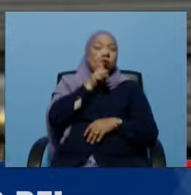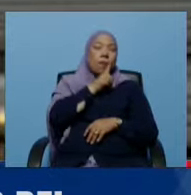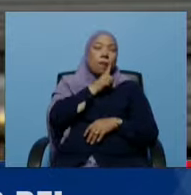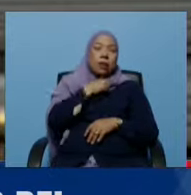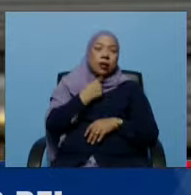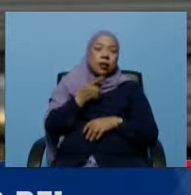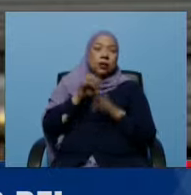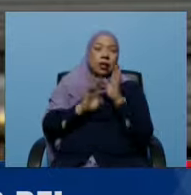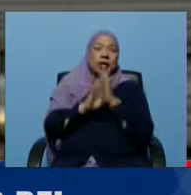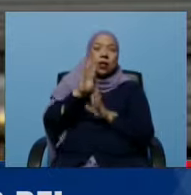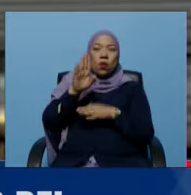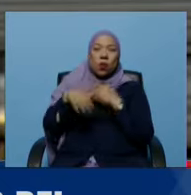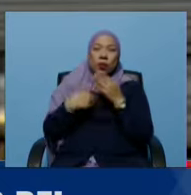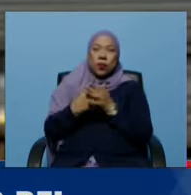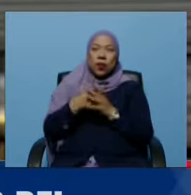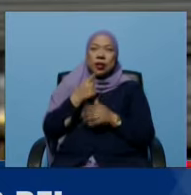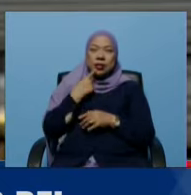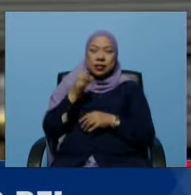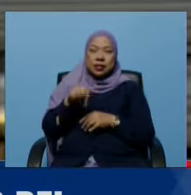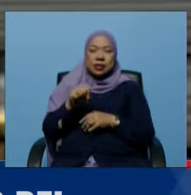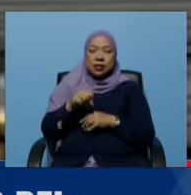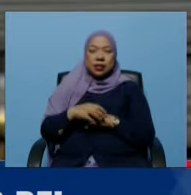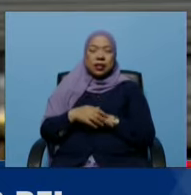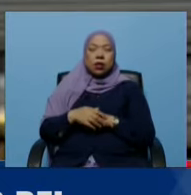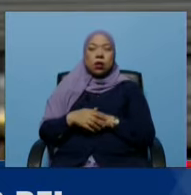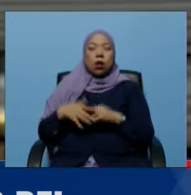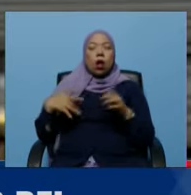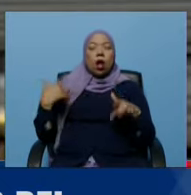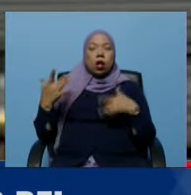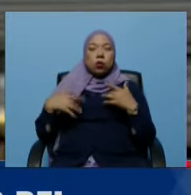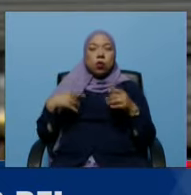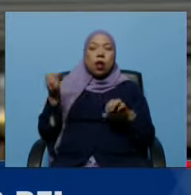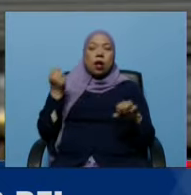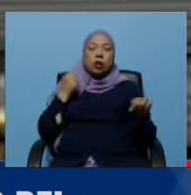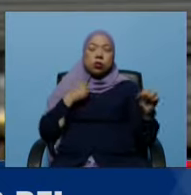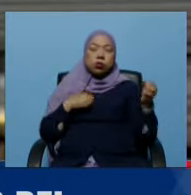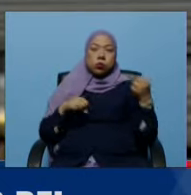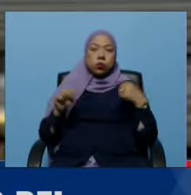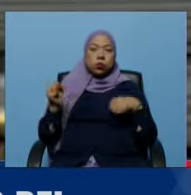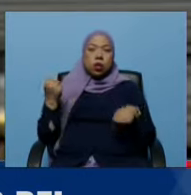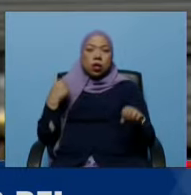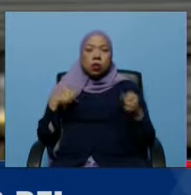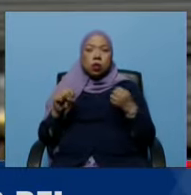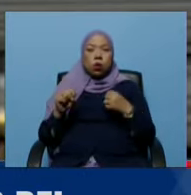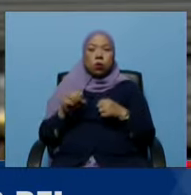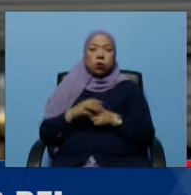Bueno, desarrollar todas las asociaciones